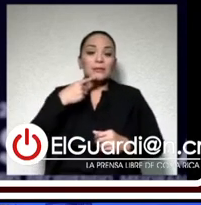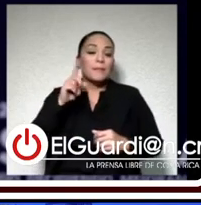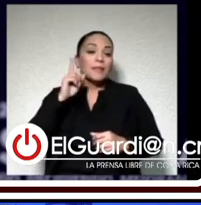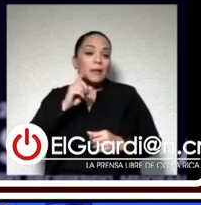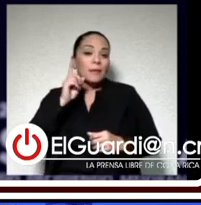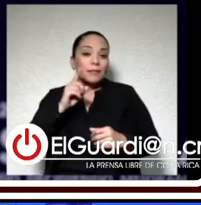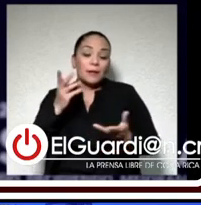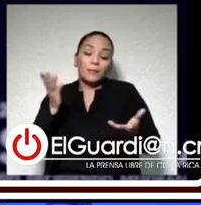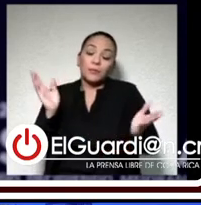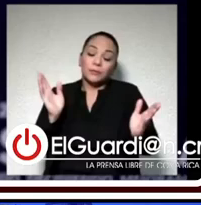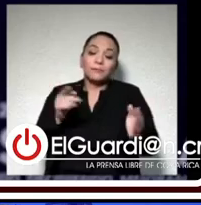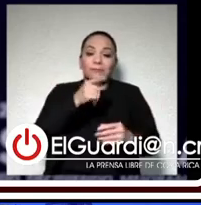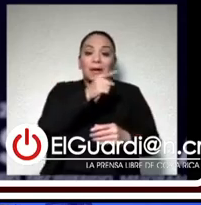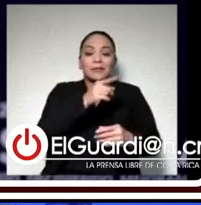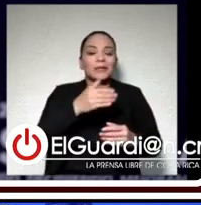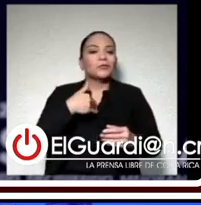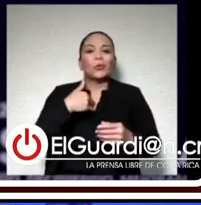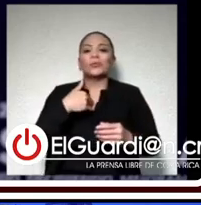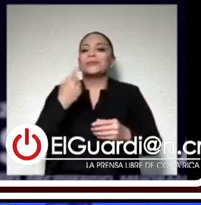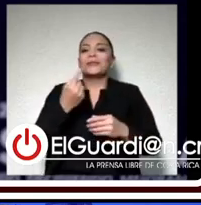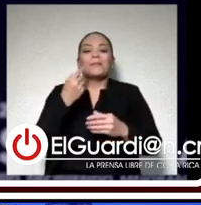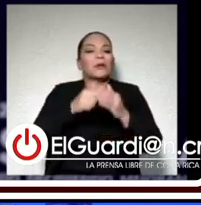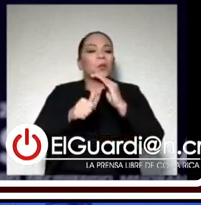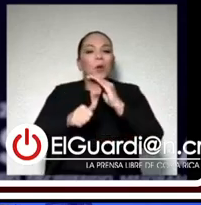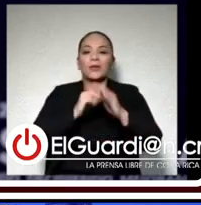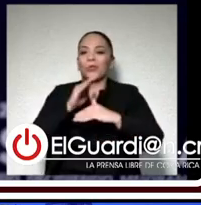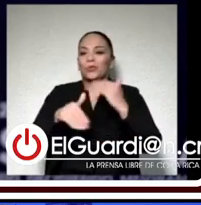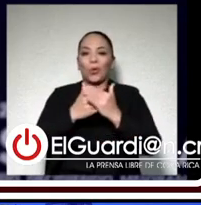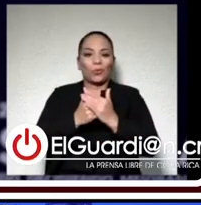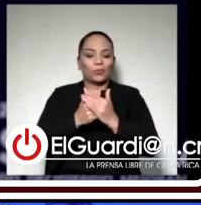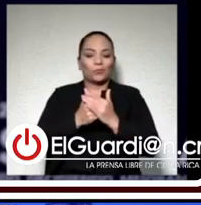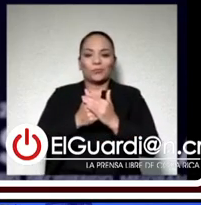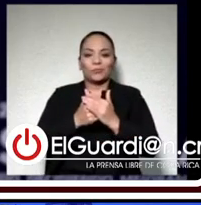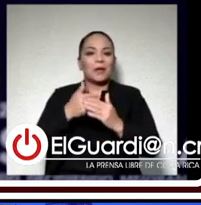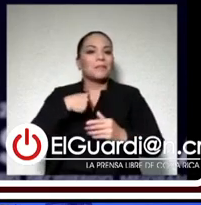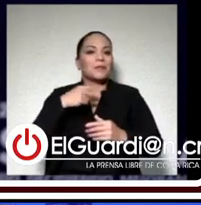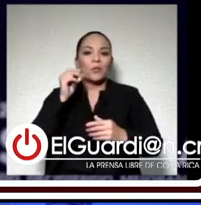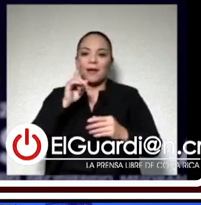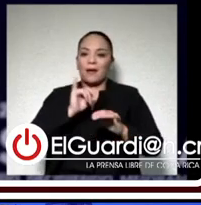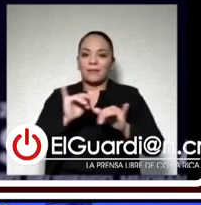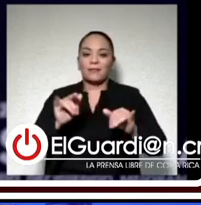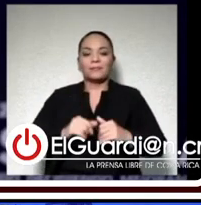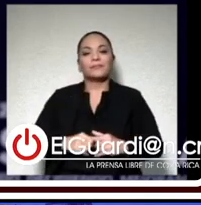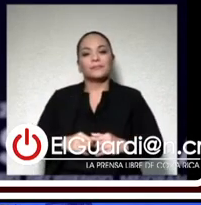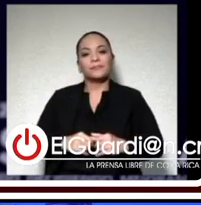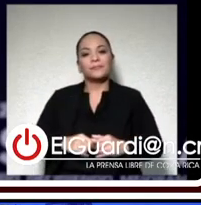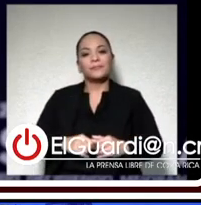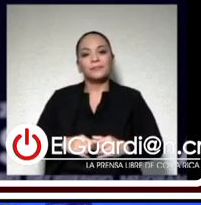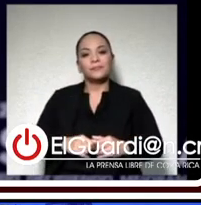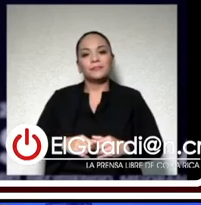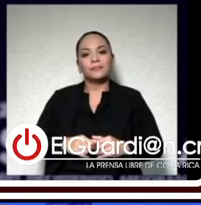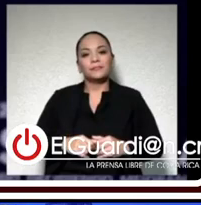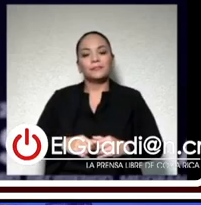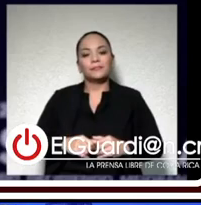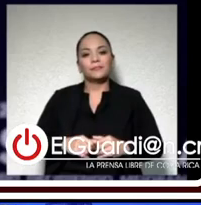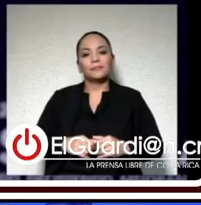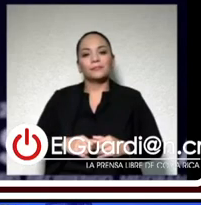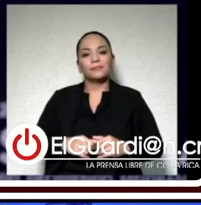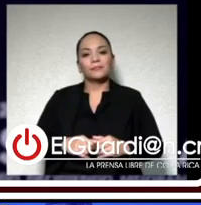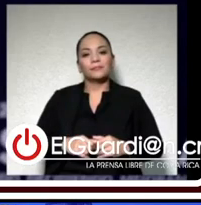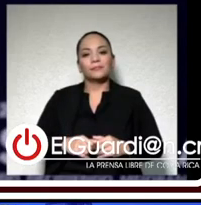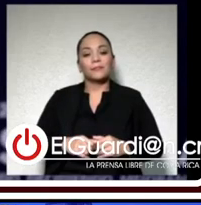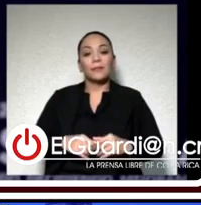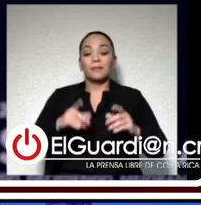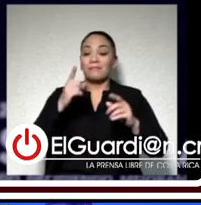campaña. Pues yo siempre guardo todo, a mí no me engañan. Me decía que no tenía ni para